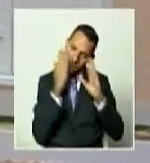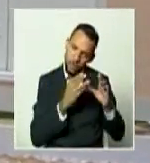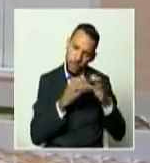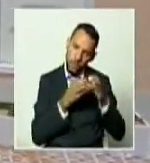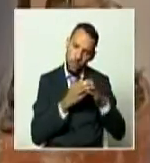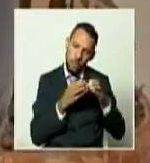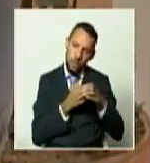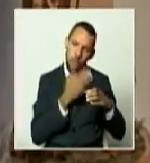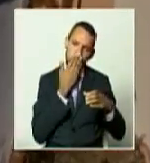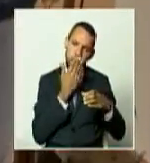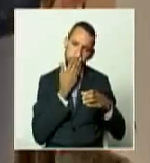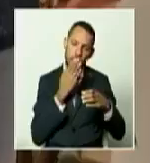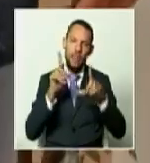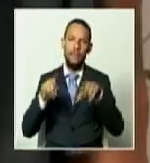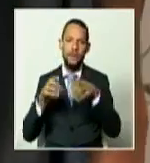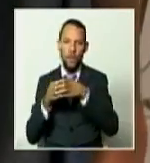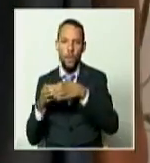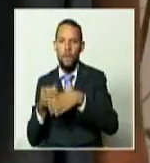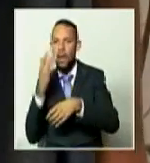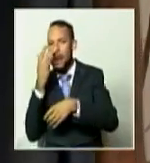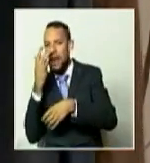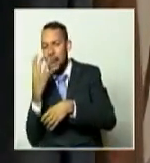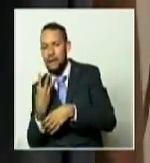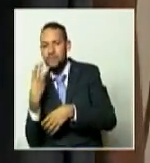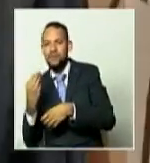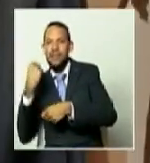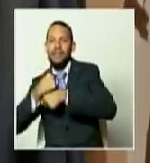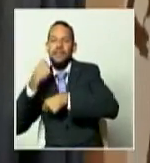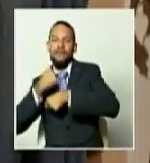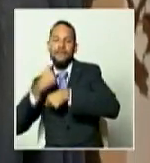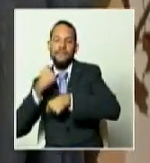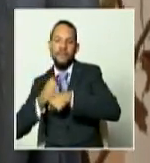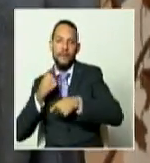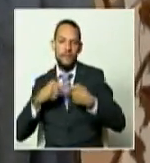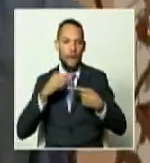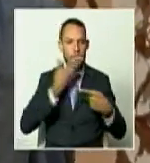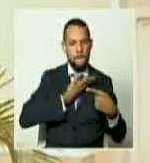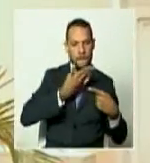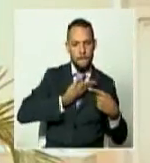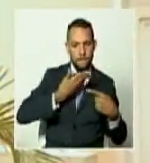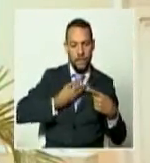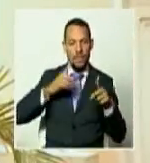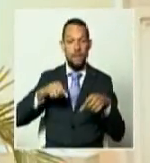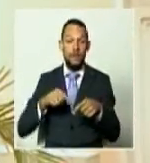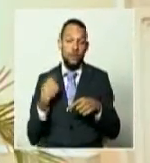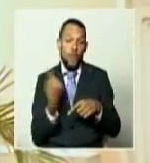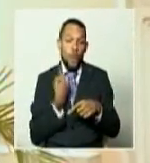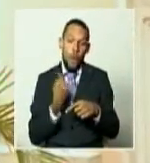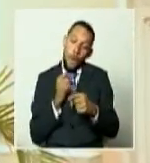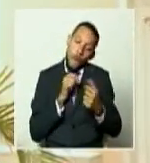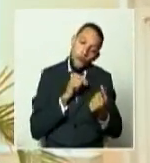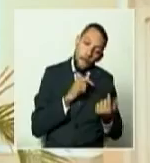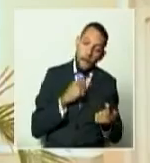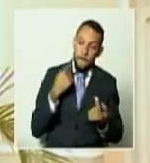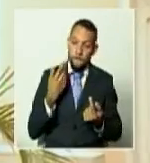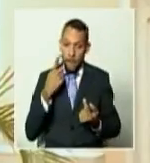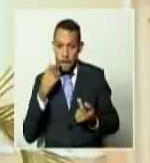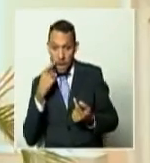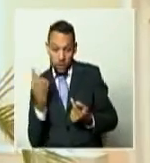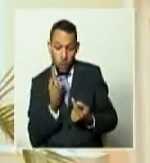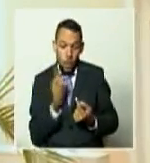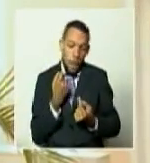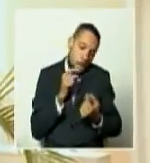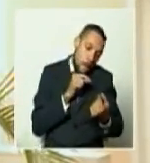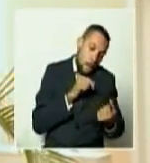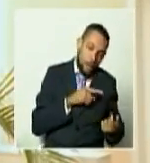indígenas, y tenemos otro tema que es el trabajo de madres y padres cabezas de hogar. Entonces de ahí fue la iniciativa